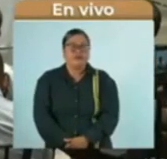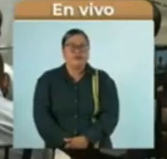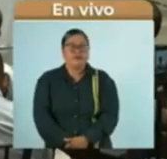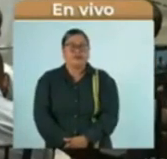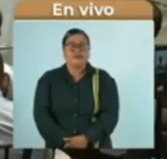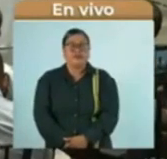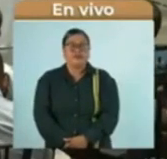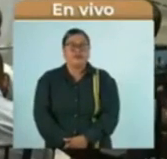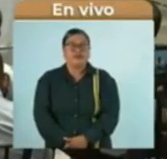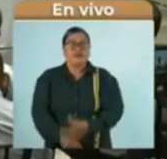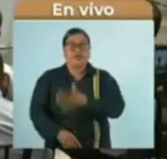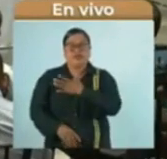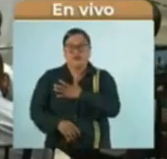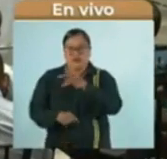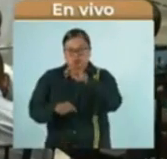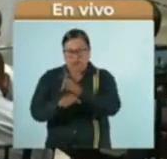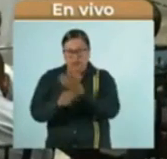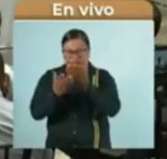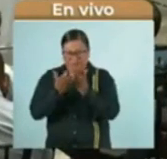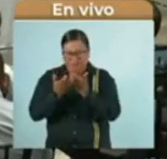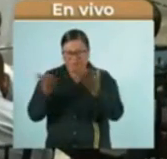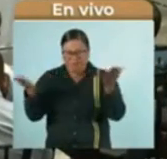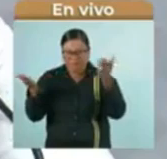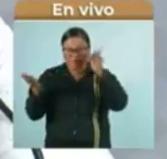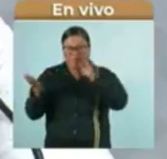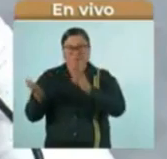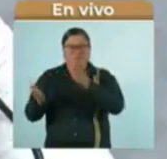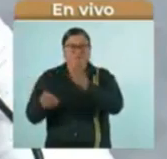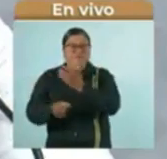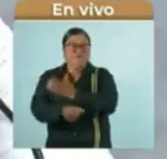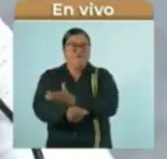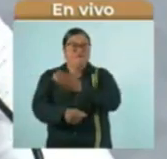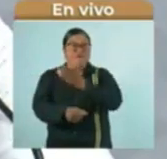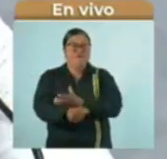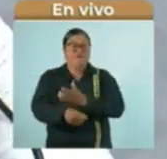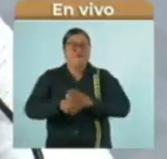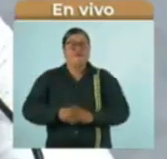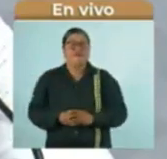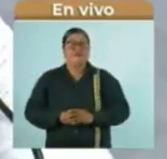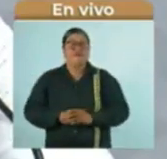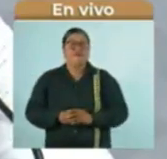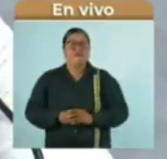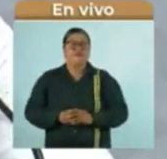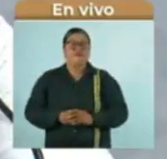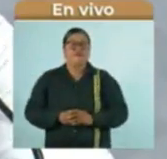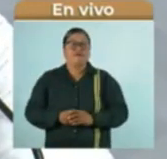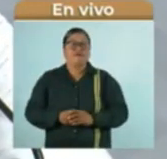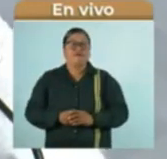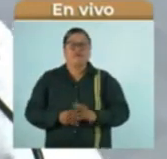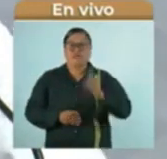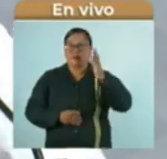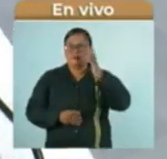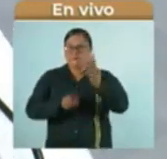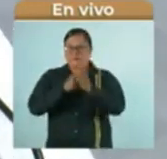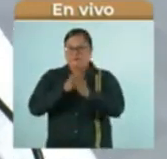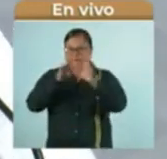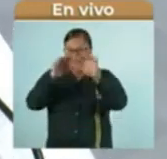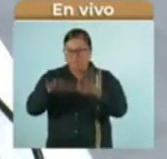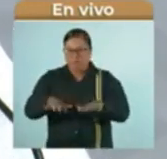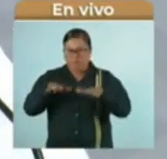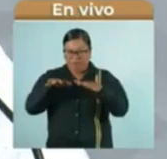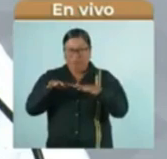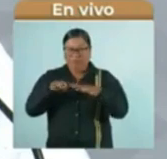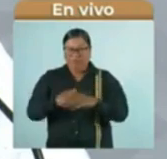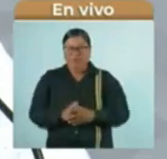buenos buenos días a todas y a todos los compañeros de la prensa de los